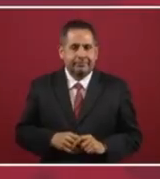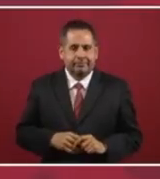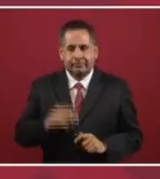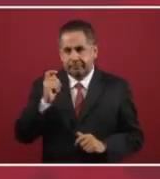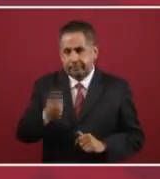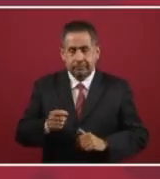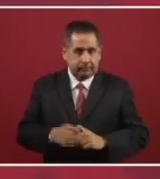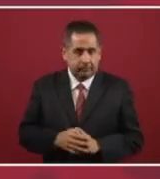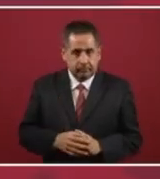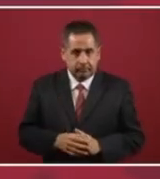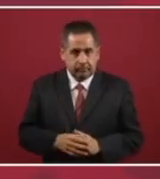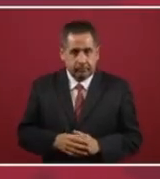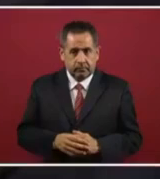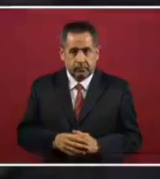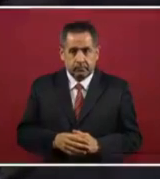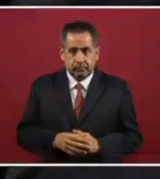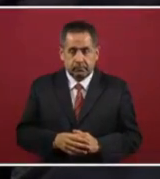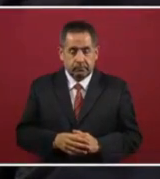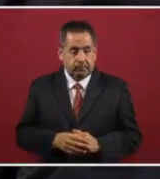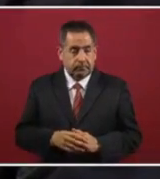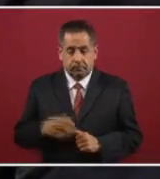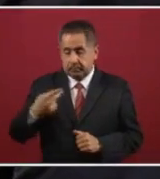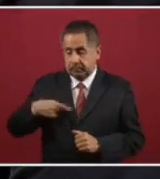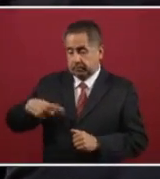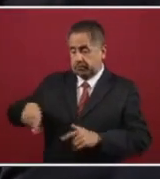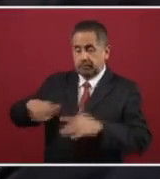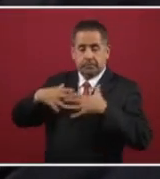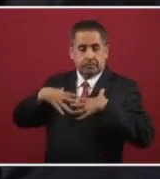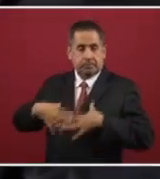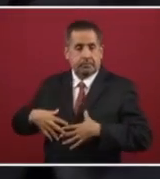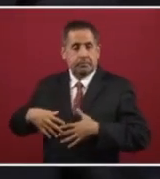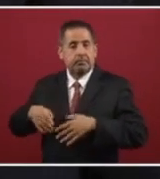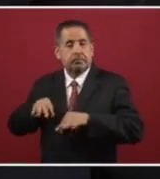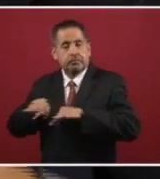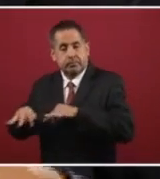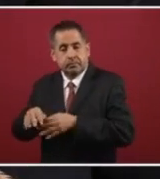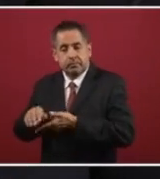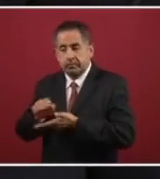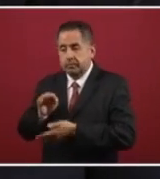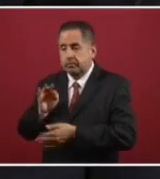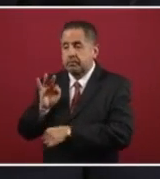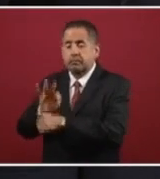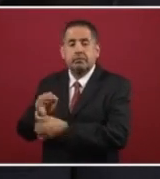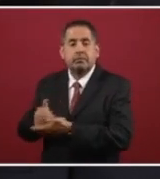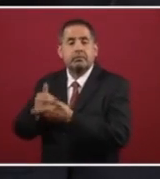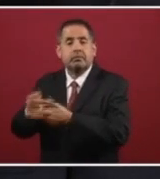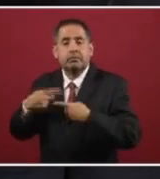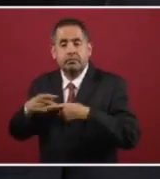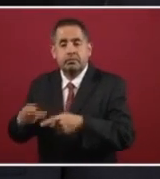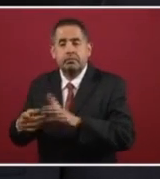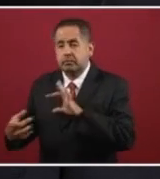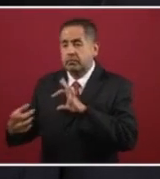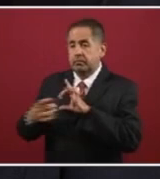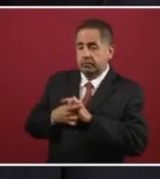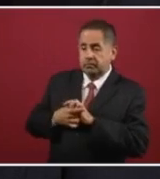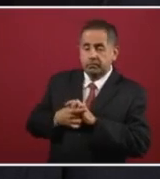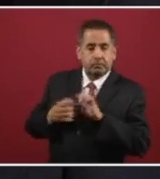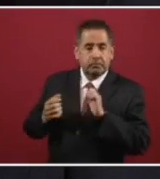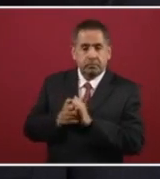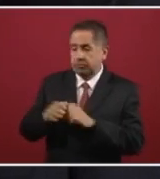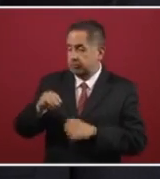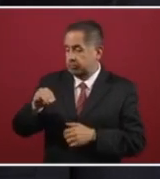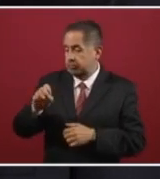Estos servidores de la nación no tienen que ver con